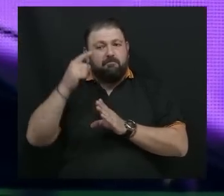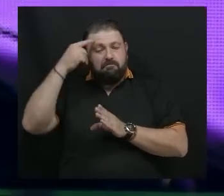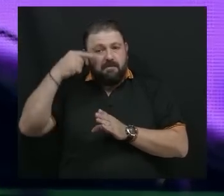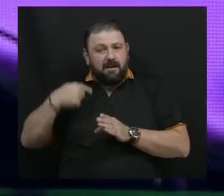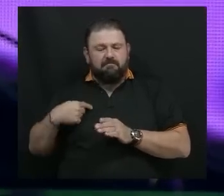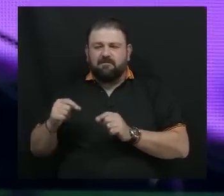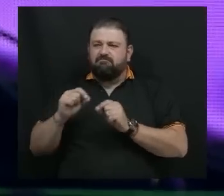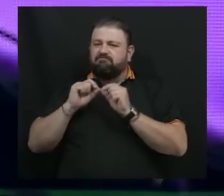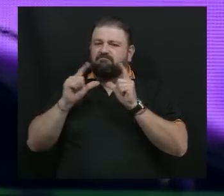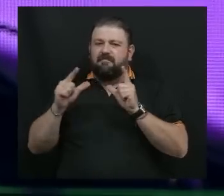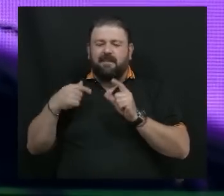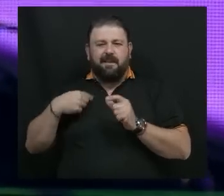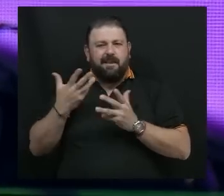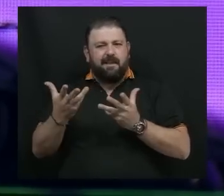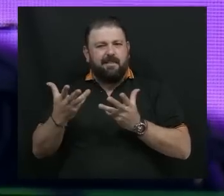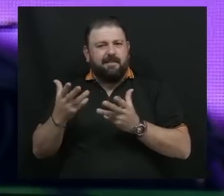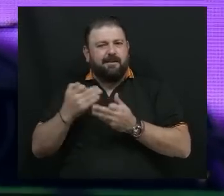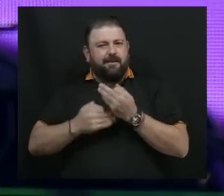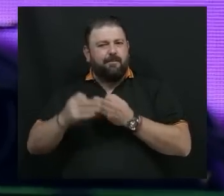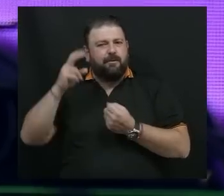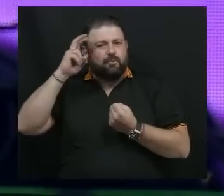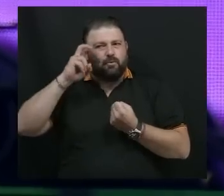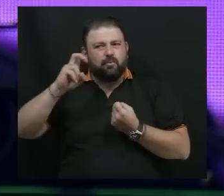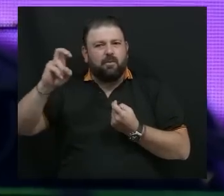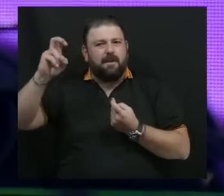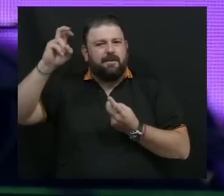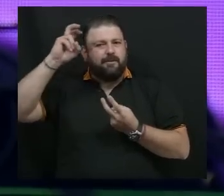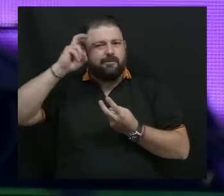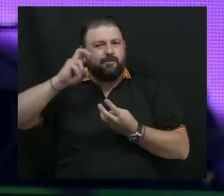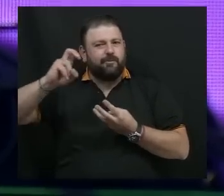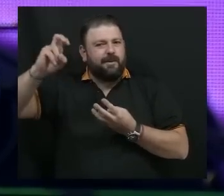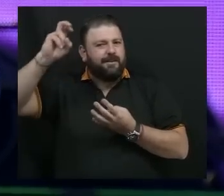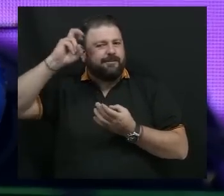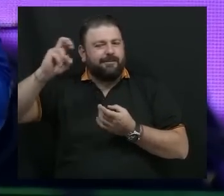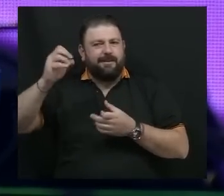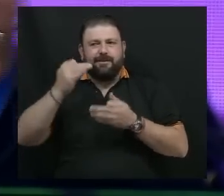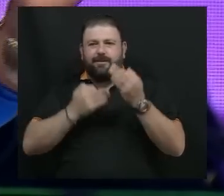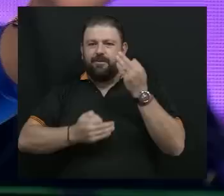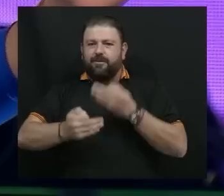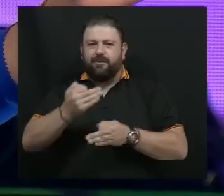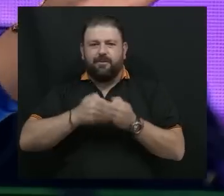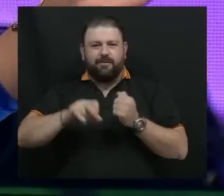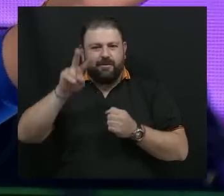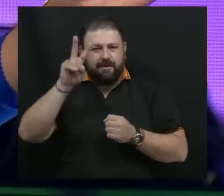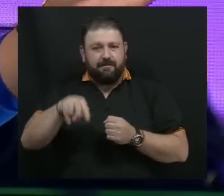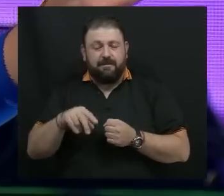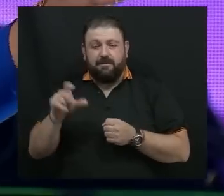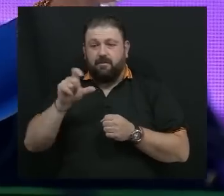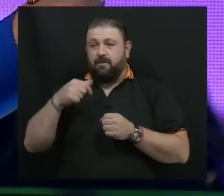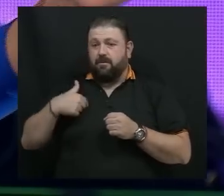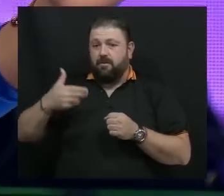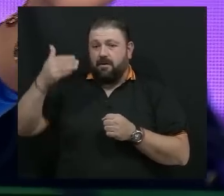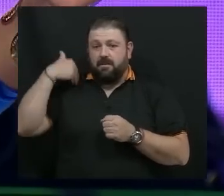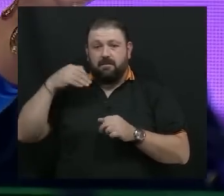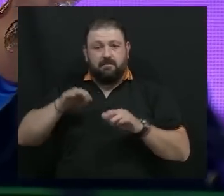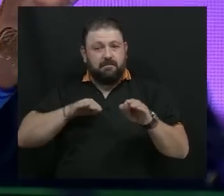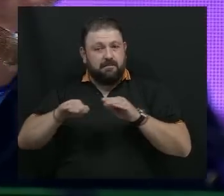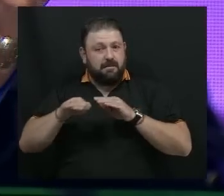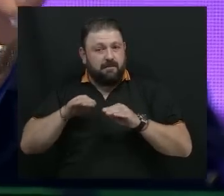Sueño tras sueño se va a hacer realidad aquí para ti. Cuando yo trabajaba en la calle, todo